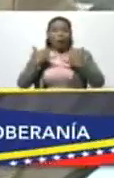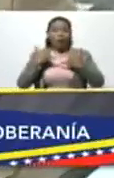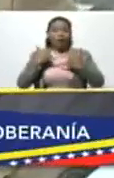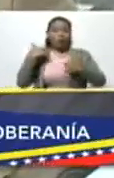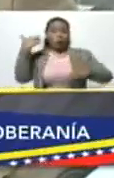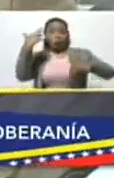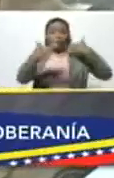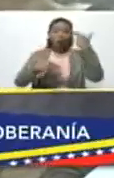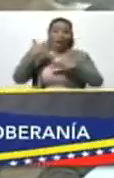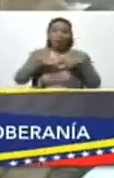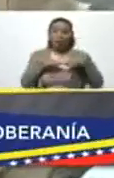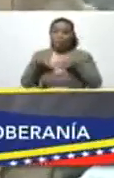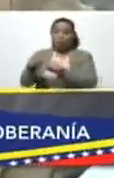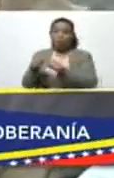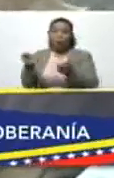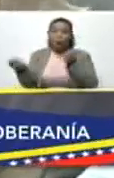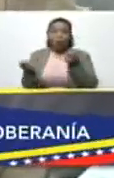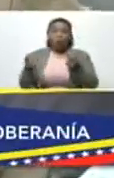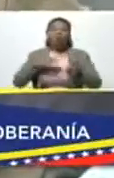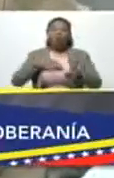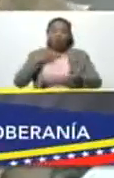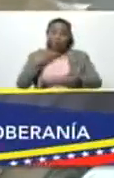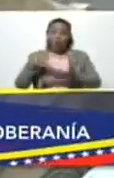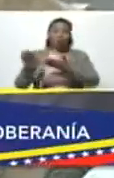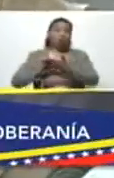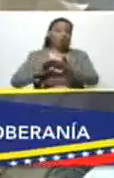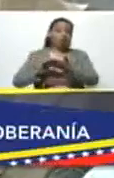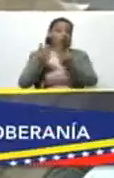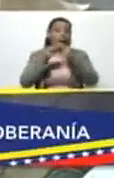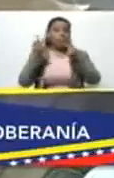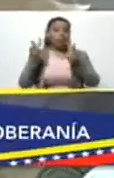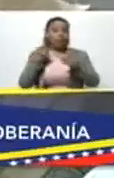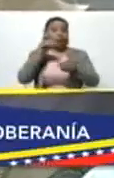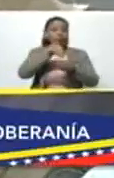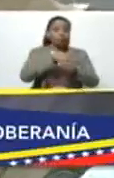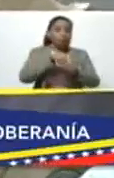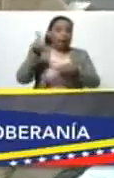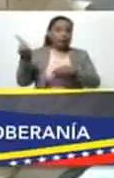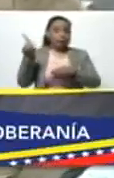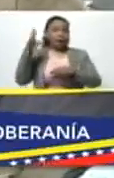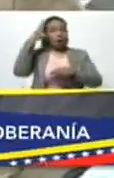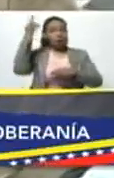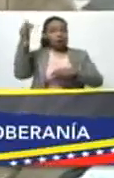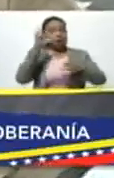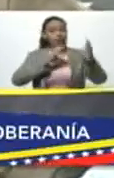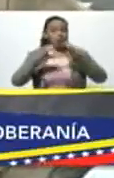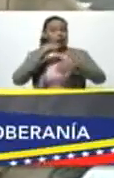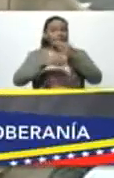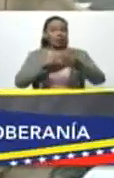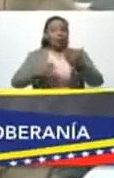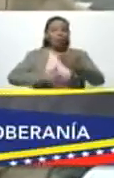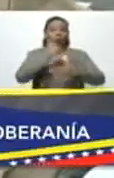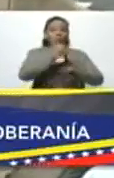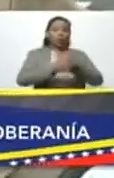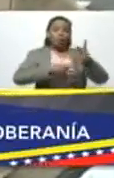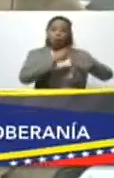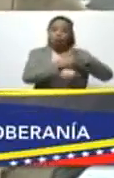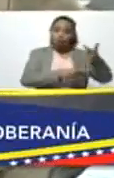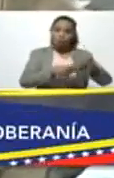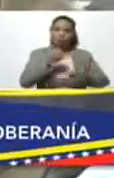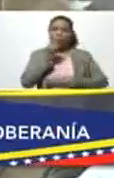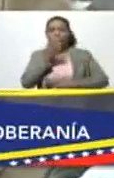delincuencia. Pudimos recuperar la paz y entramos con el Consejo Científico a generar proyectos productivos. Pero también, bueno, la